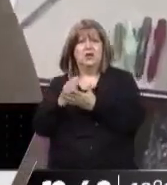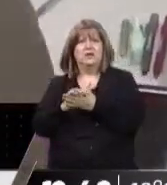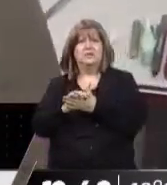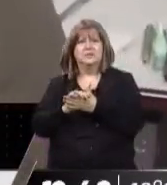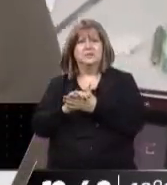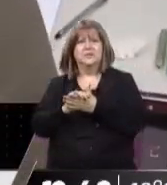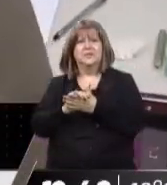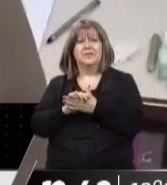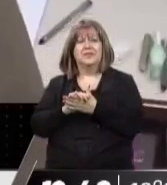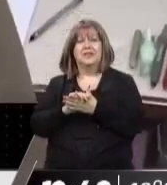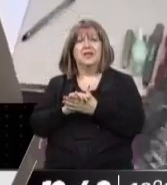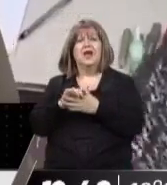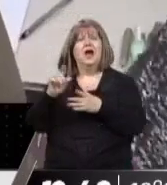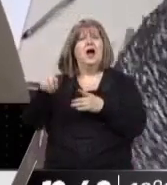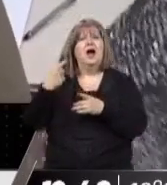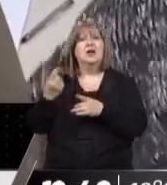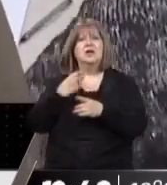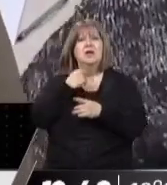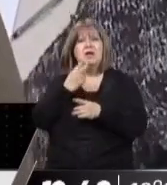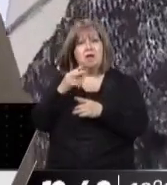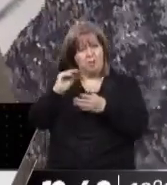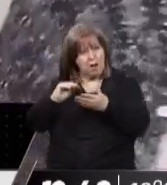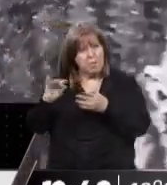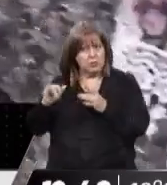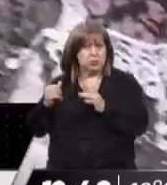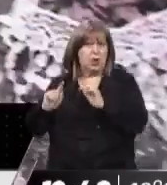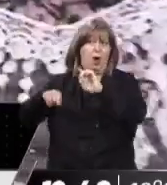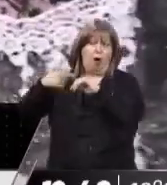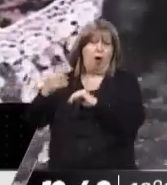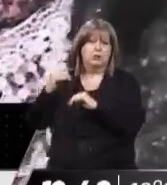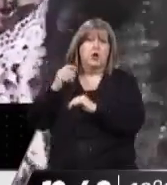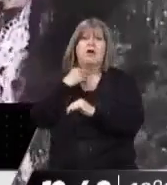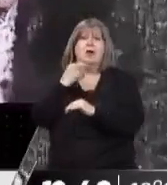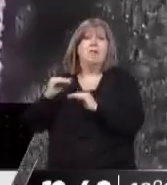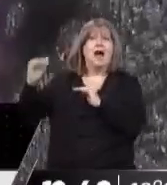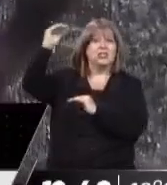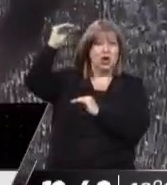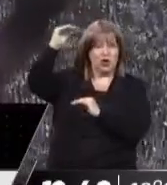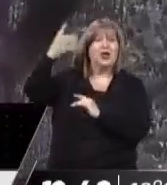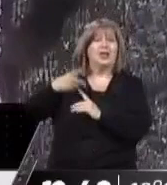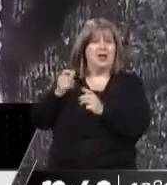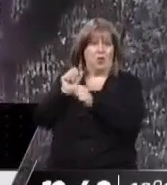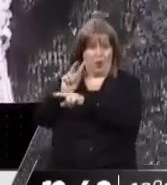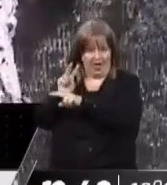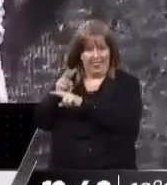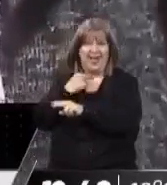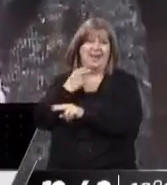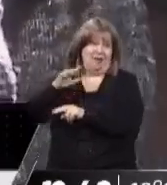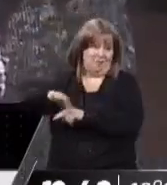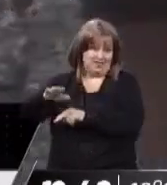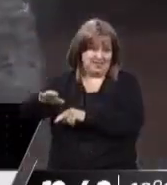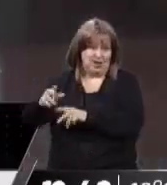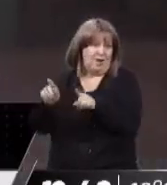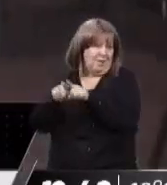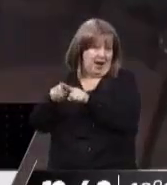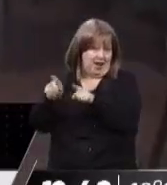se lo dejamos al más grande, al hijo más grande de nosotros. Maravilloso. Todos organizados para que ustedes puedan estudiar. Sí. Chicos, no quiero extenderme mucho, vamos a